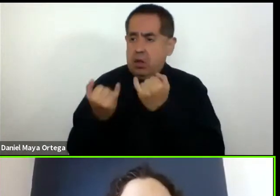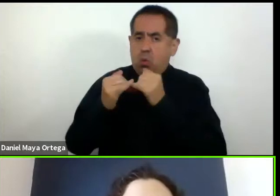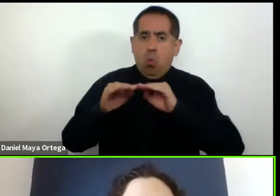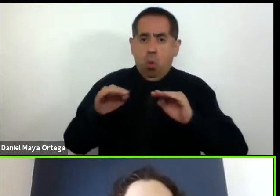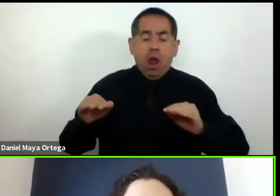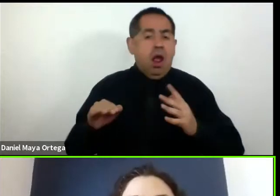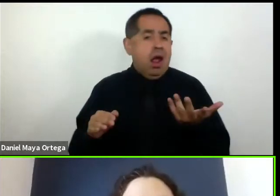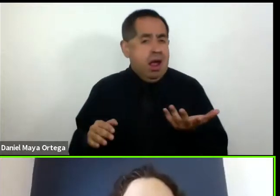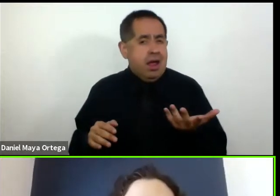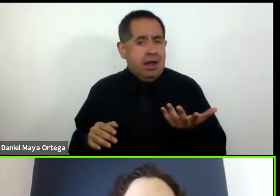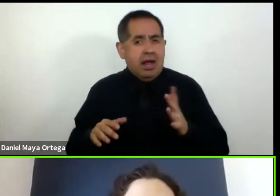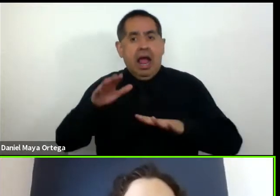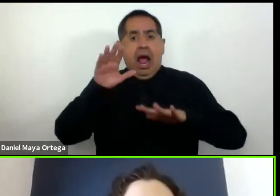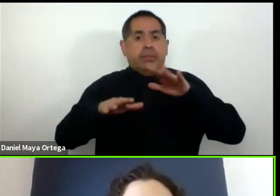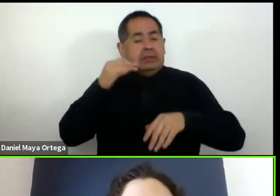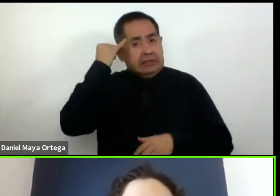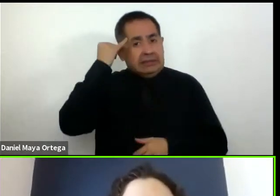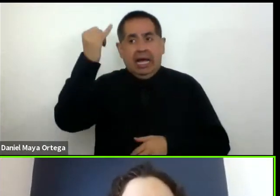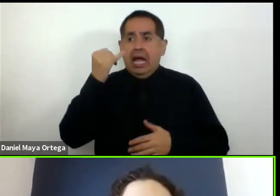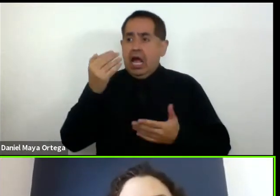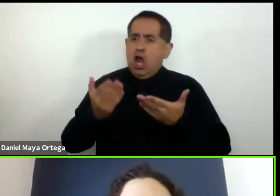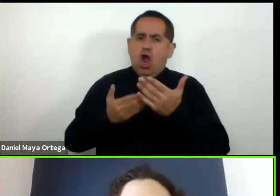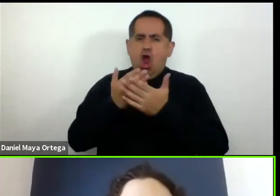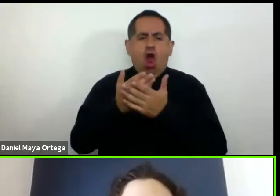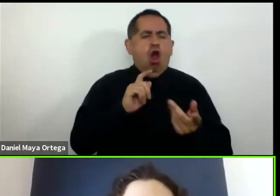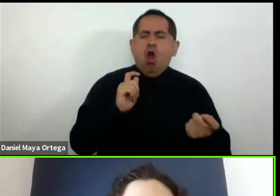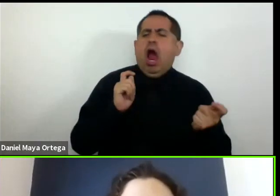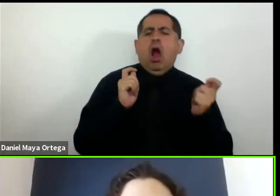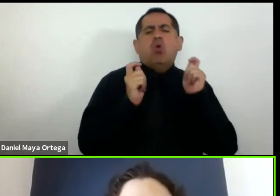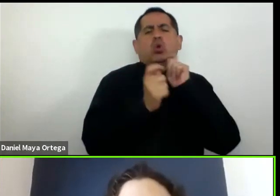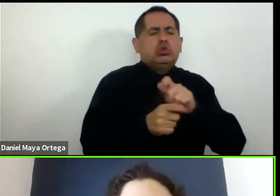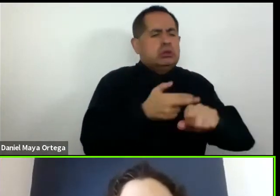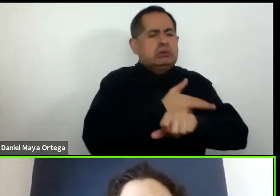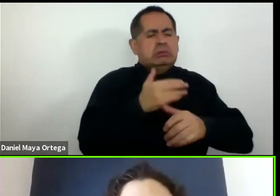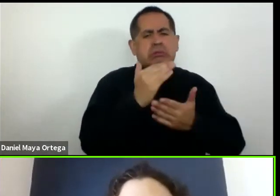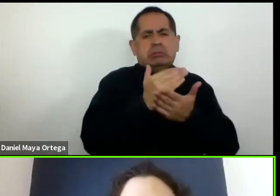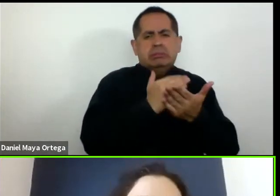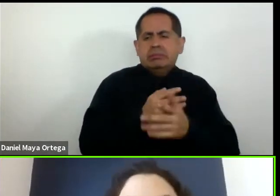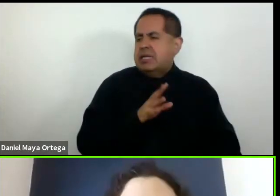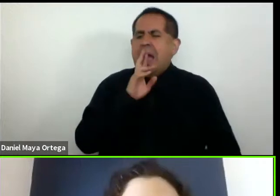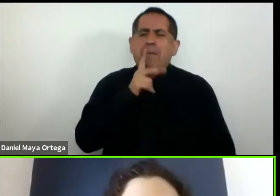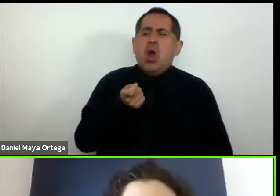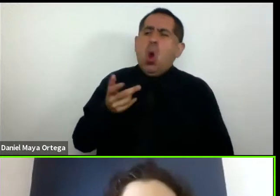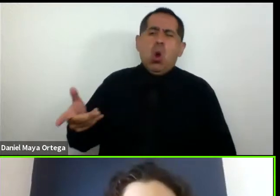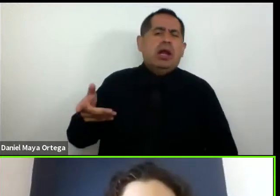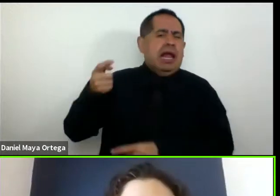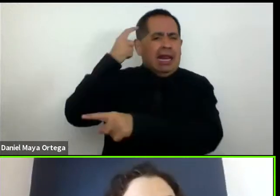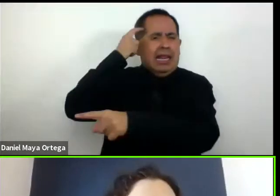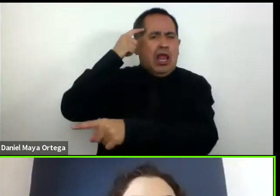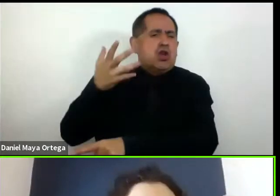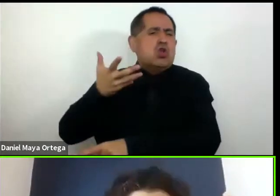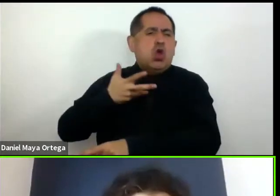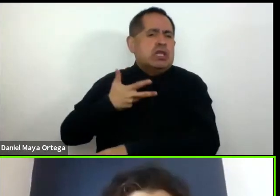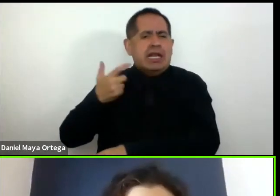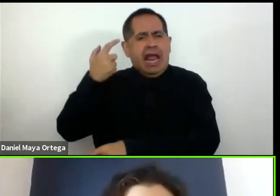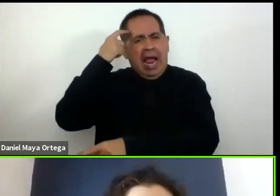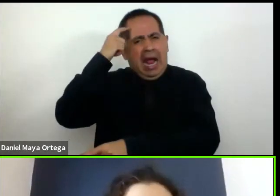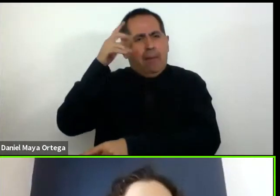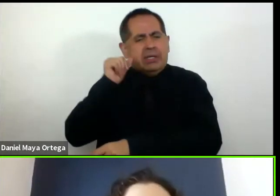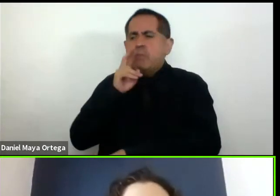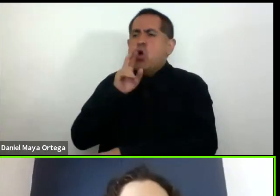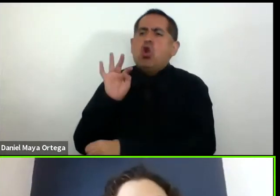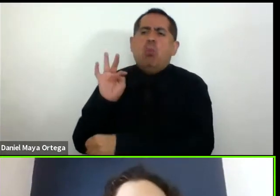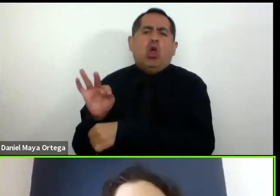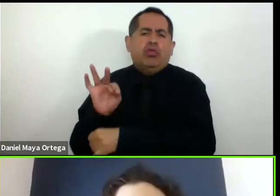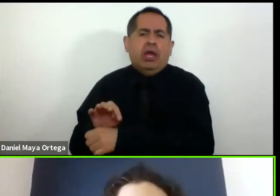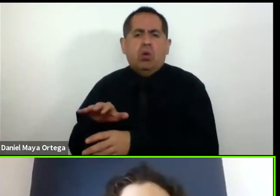veces se ha planteado, por ejemplo, que un ajuste de procedimiento es declarar a una persona inimputable porque se le está protegiendo, ¿no? Lo